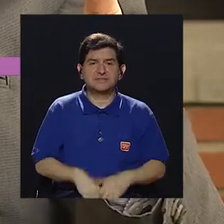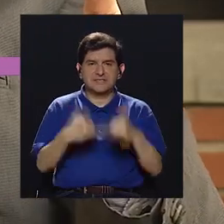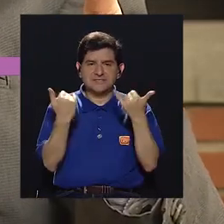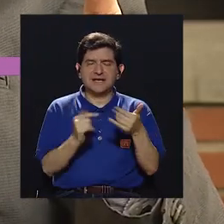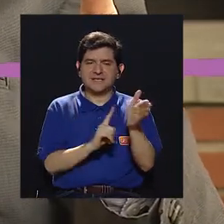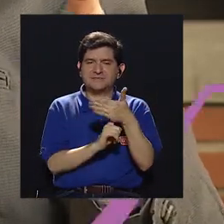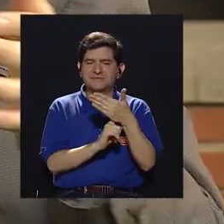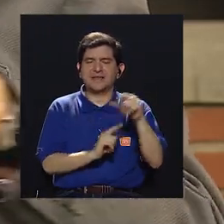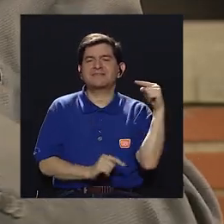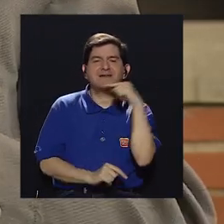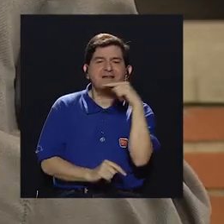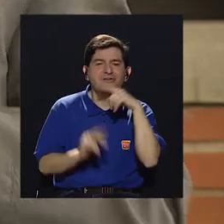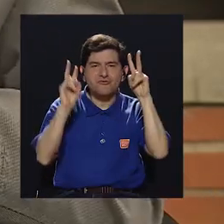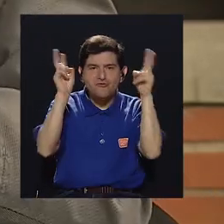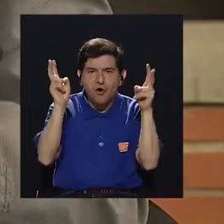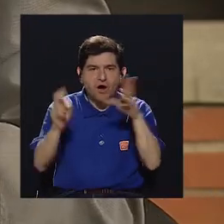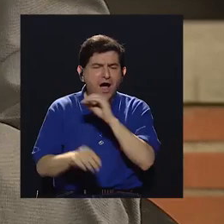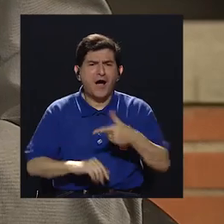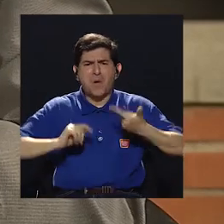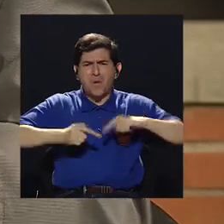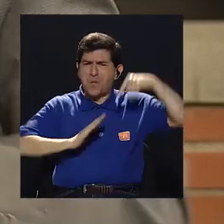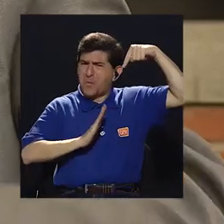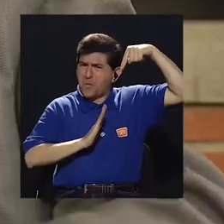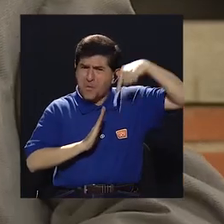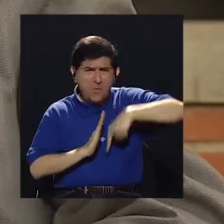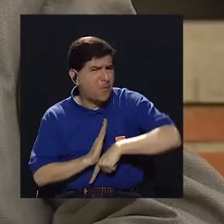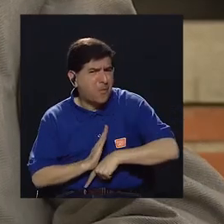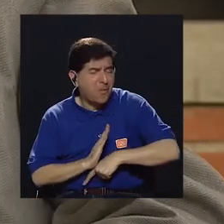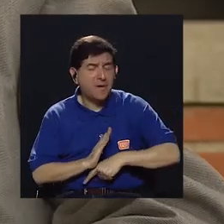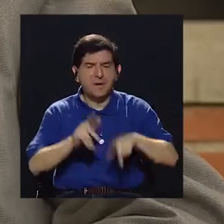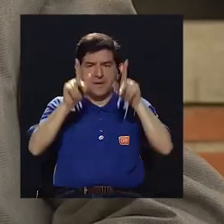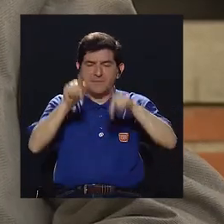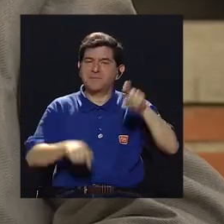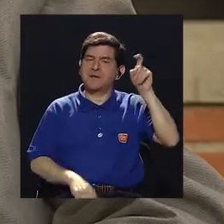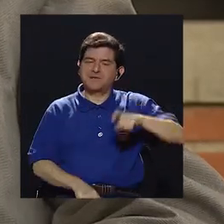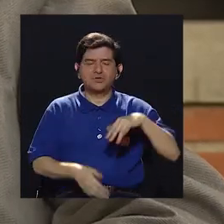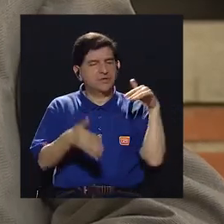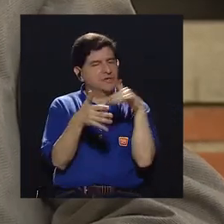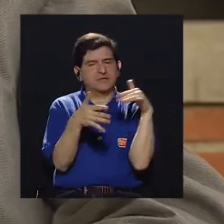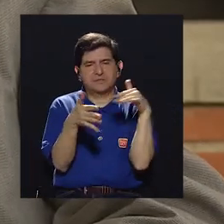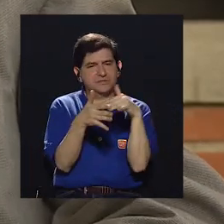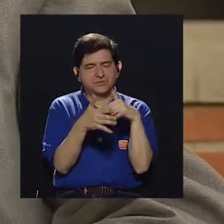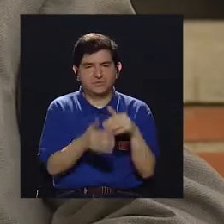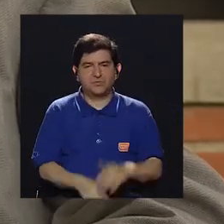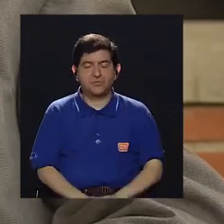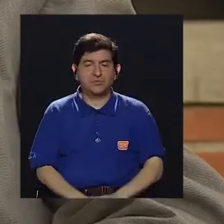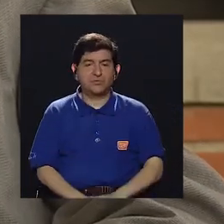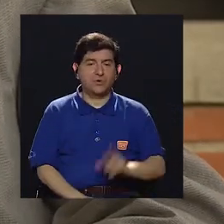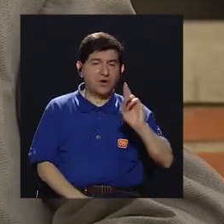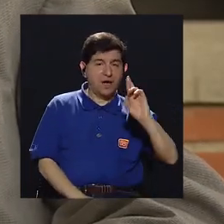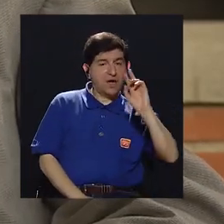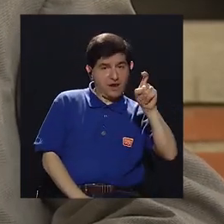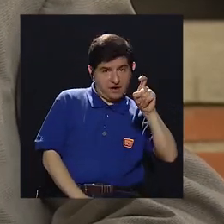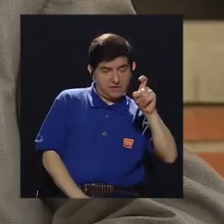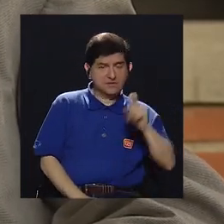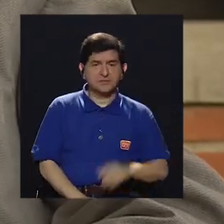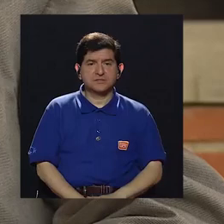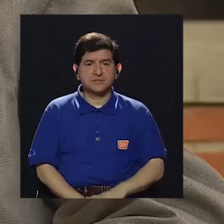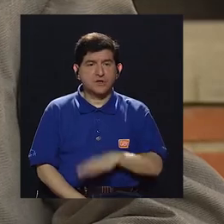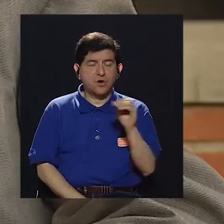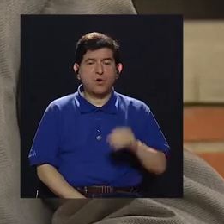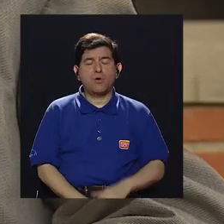tienen banderas rojas o que tienen un dolor muy severo, son pacientes que ocupamos estudiarlos primero, ya sea con